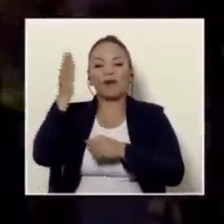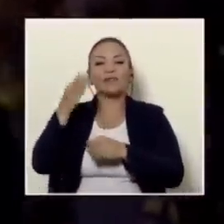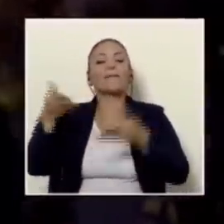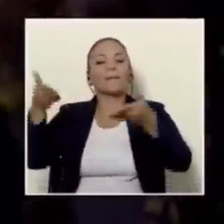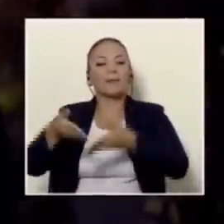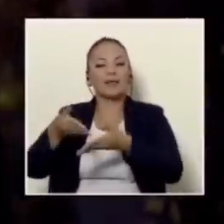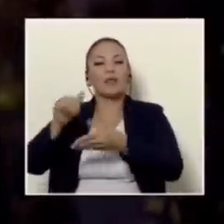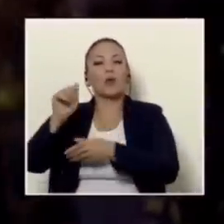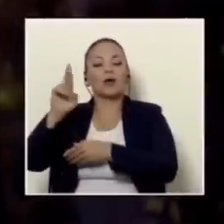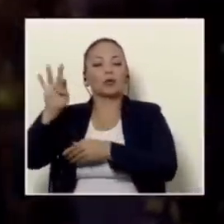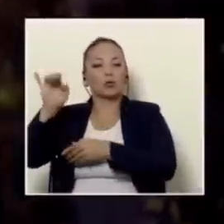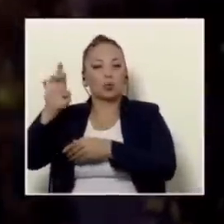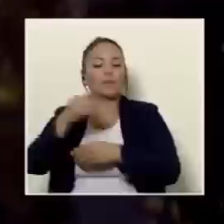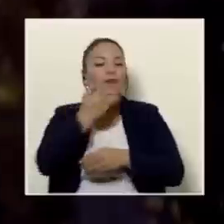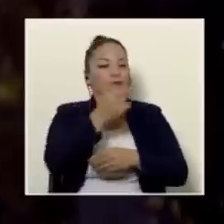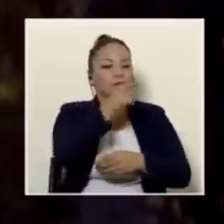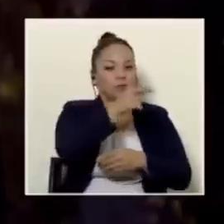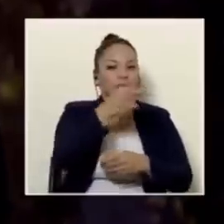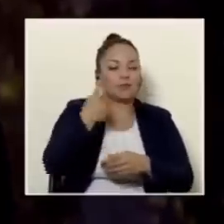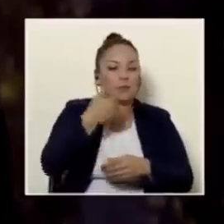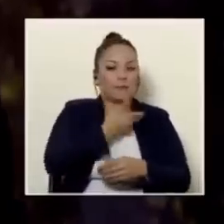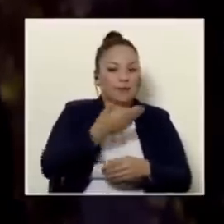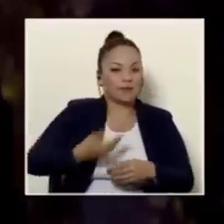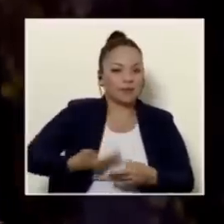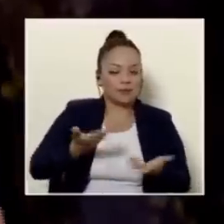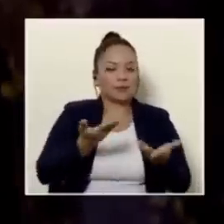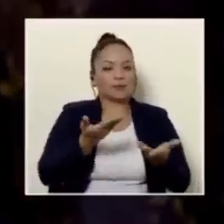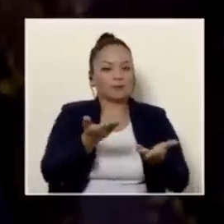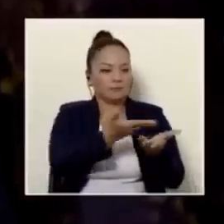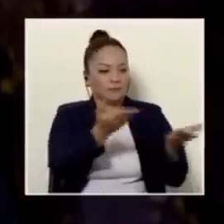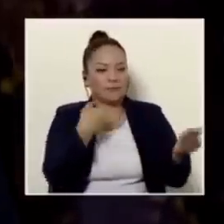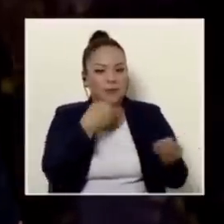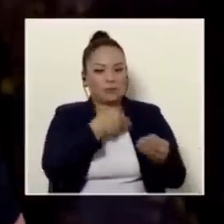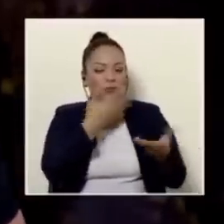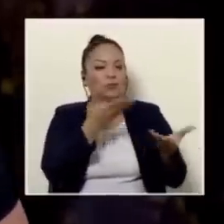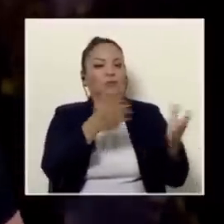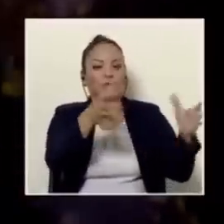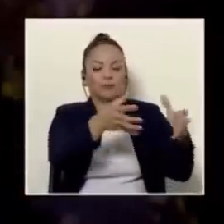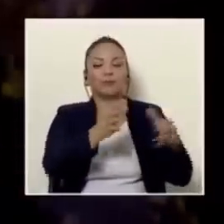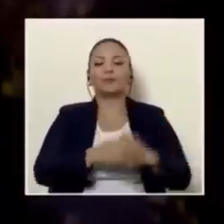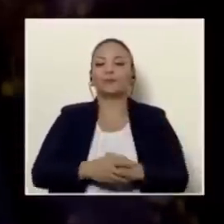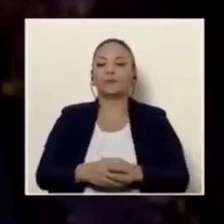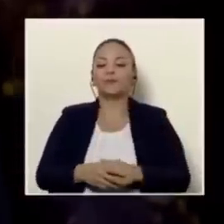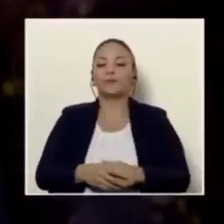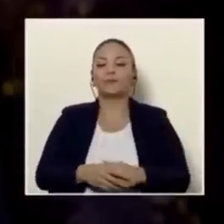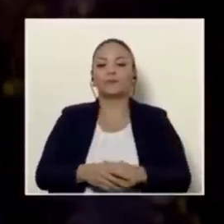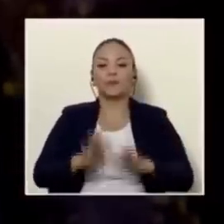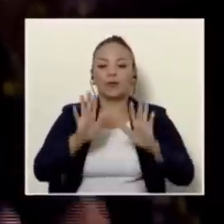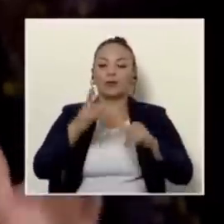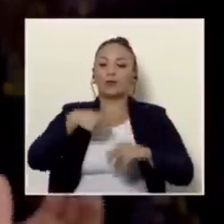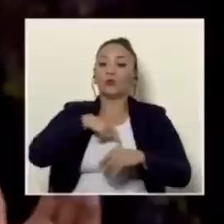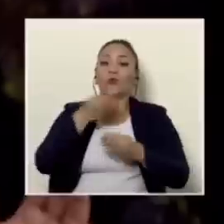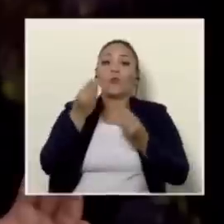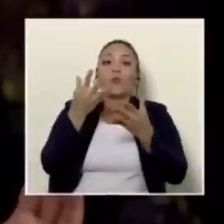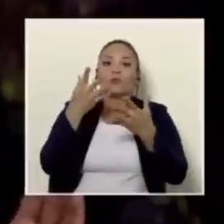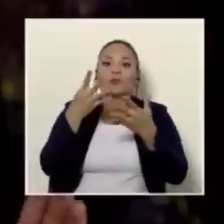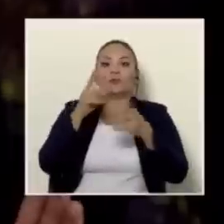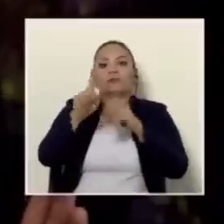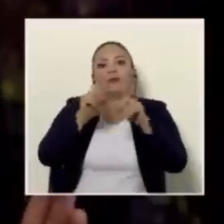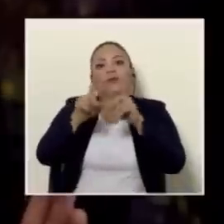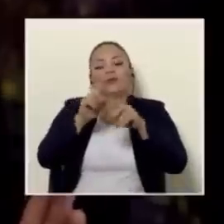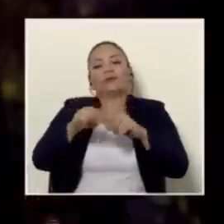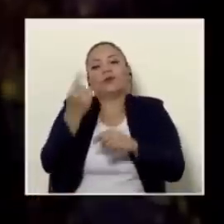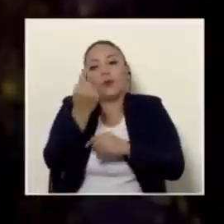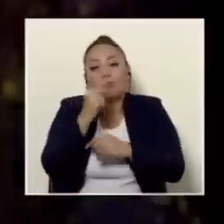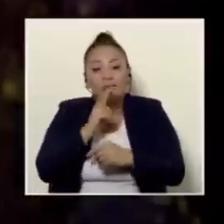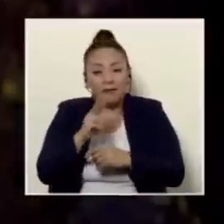conferencia. Bienvenido, don Arturo. Gracias a usted, señor presidente, y señores miembros del gabinete. Tenemos muchas preguntas, pero entendemos que